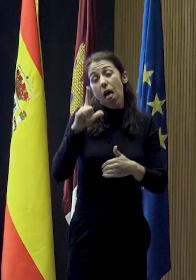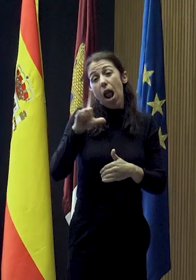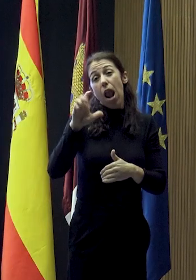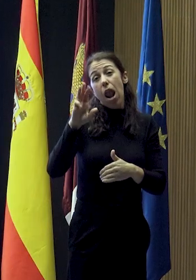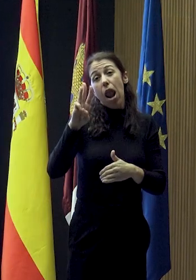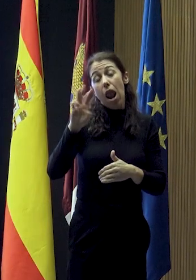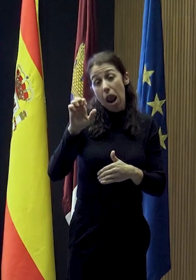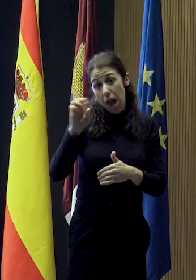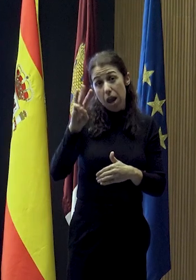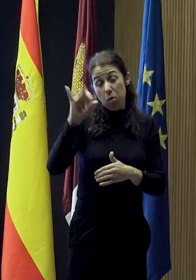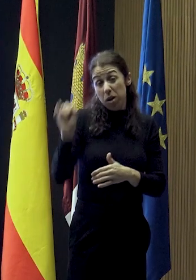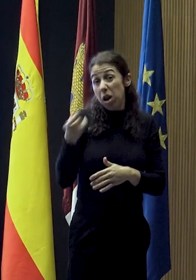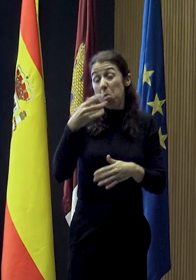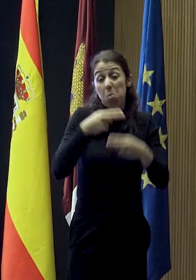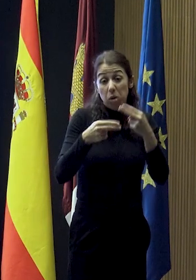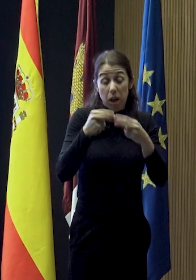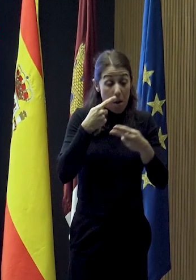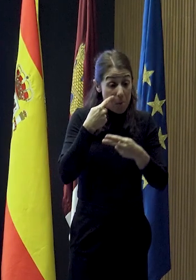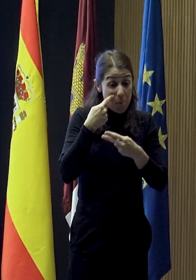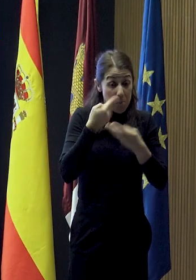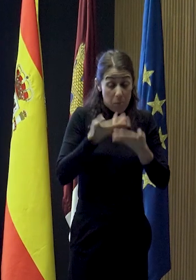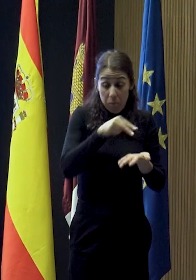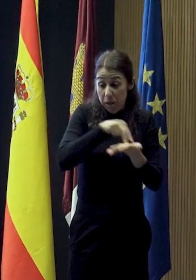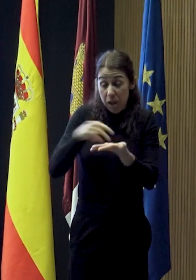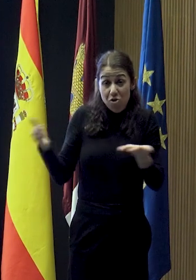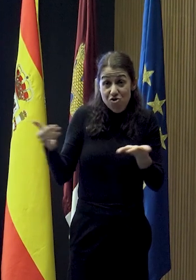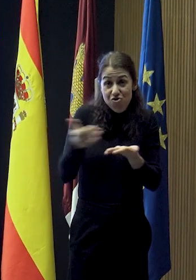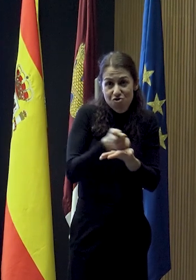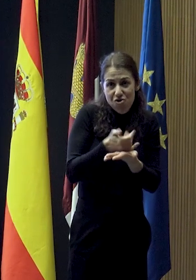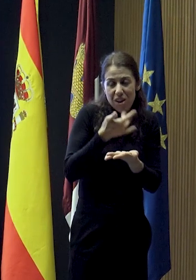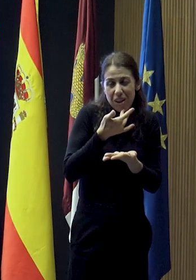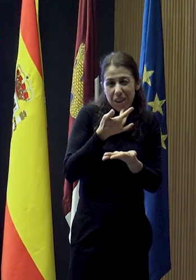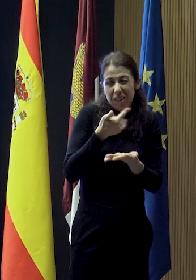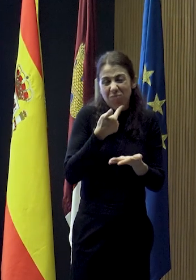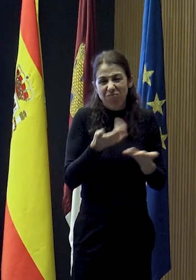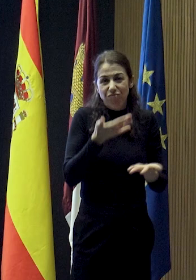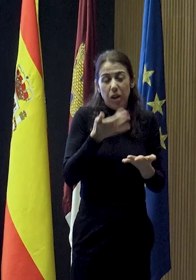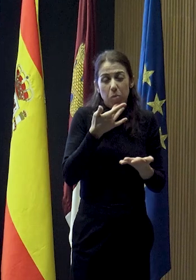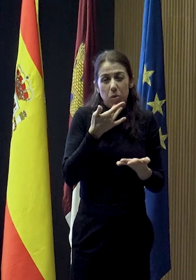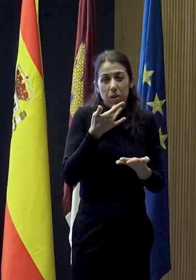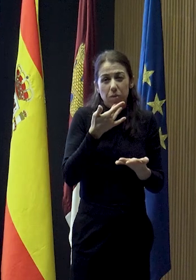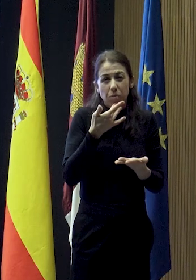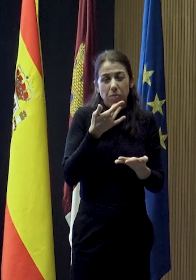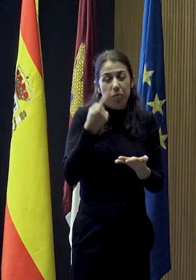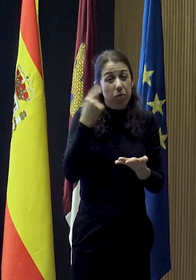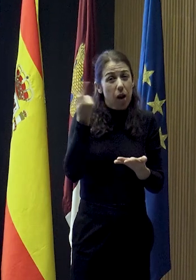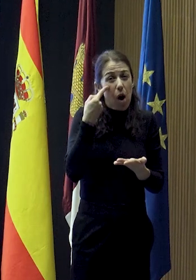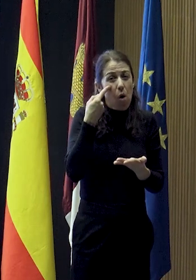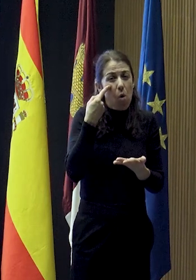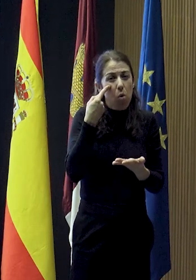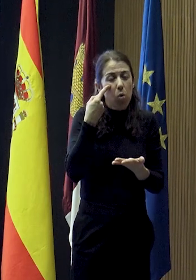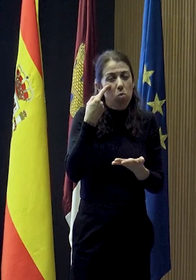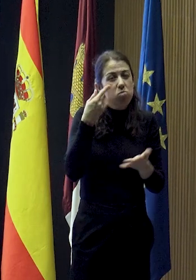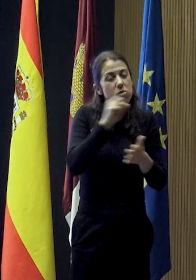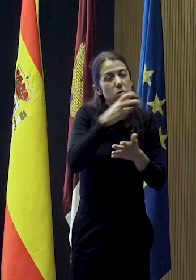lo tanto, aunque estas proteínas estén presentes en las demencias, tenemos ahí un diagnóstico